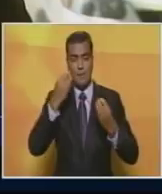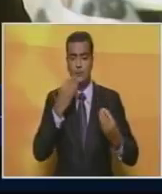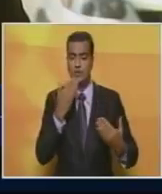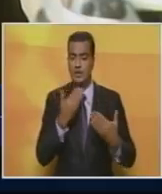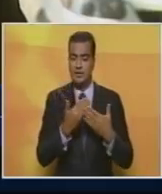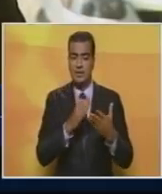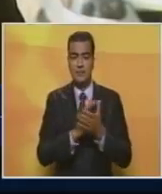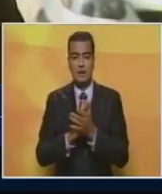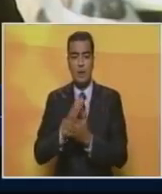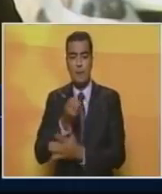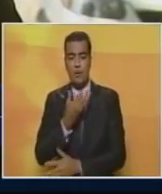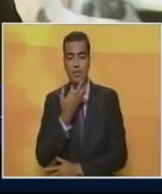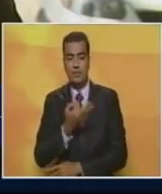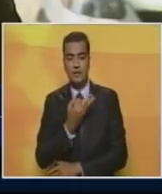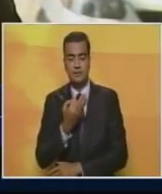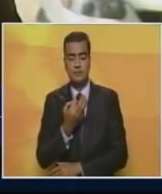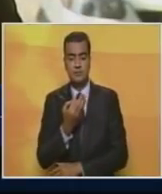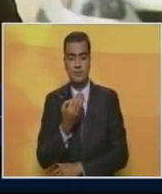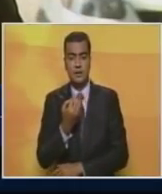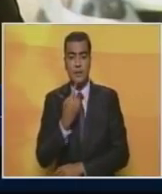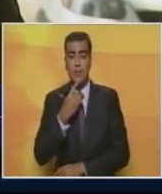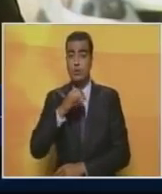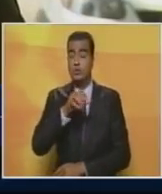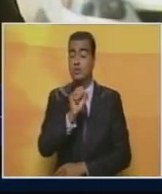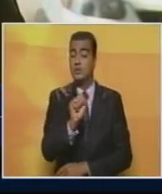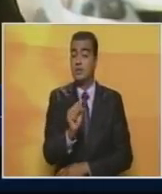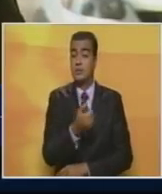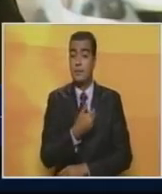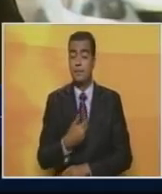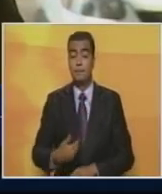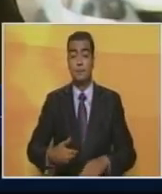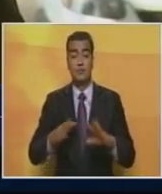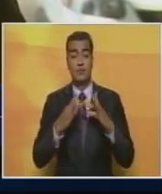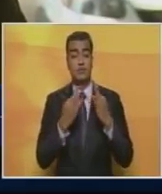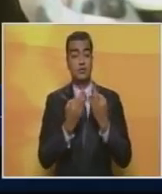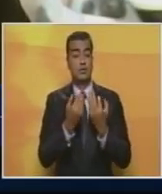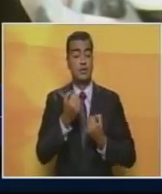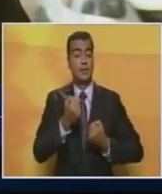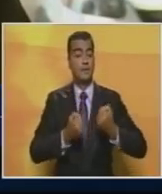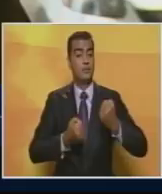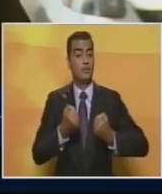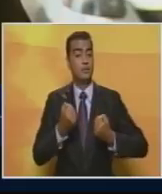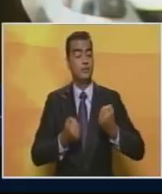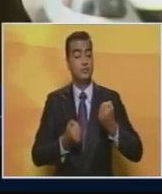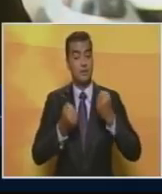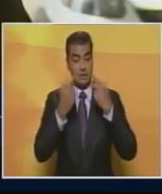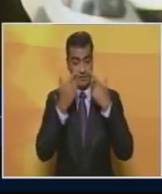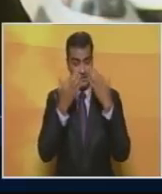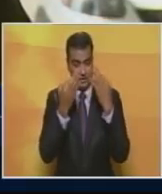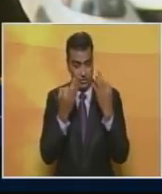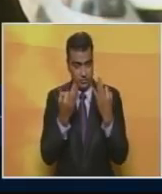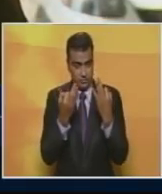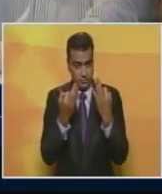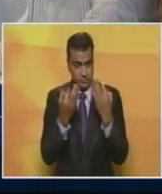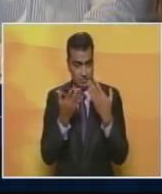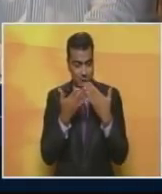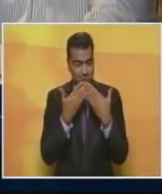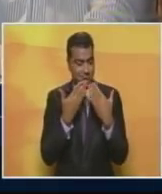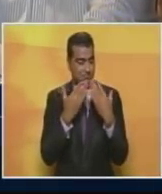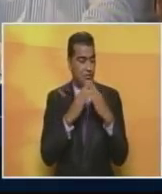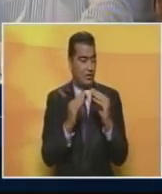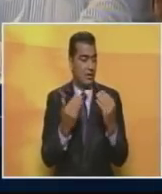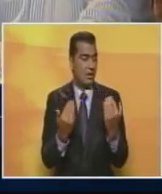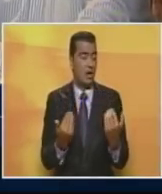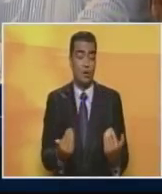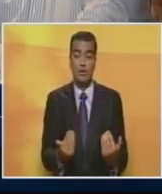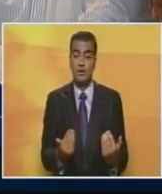gracias, amigos. Muy buenas tardes. En primer término, José Sánchez, presidente de la Federación de Transporte, advirtió sobre el colapso que